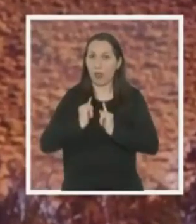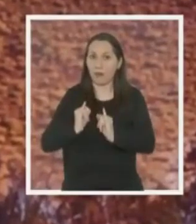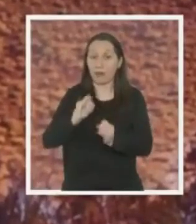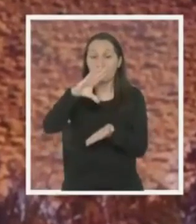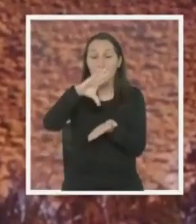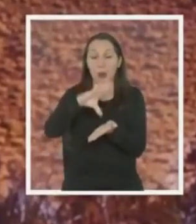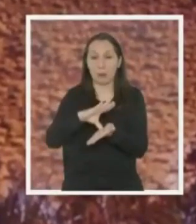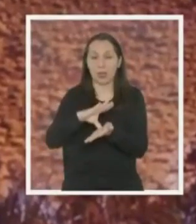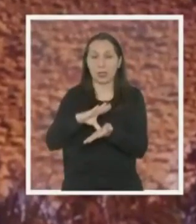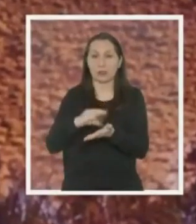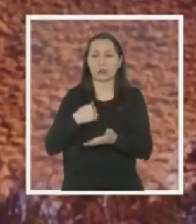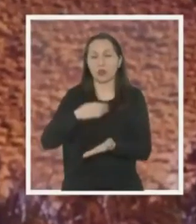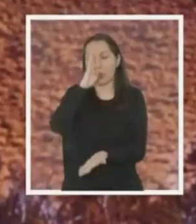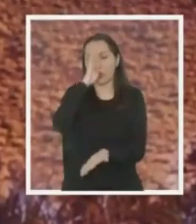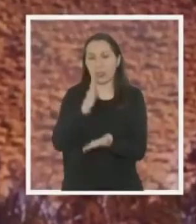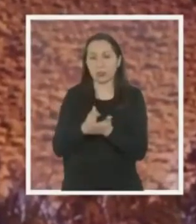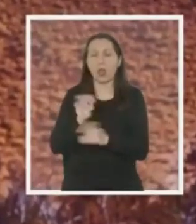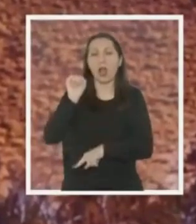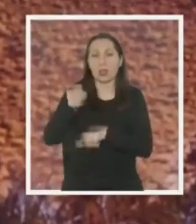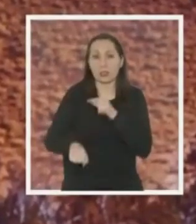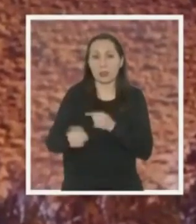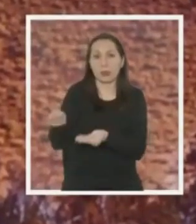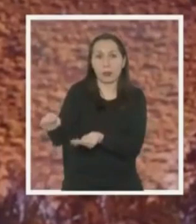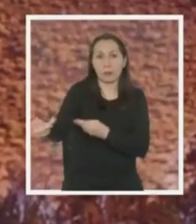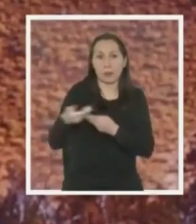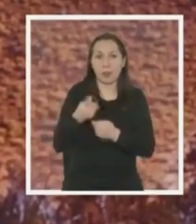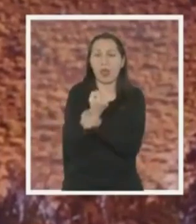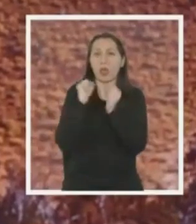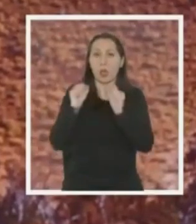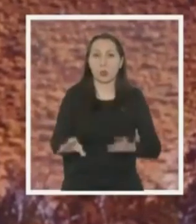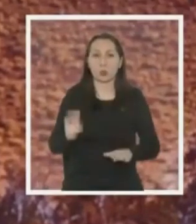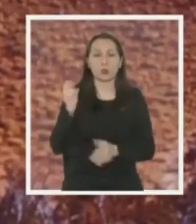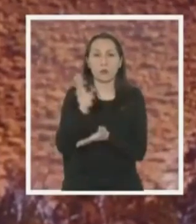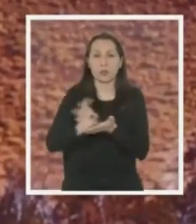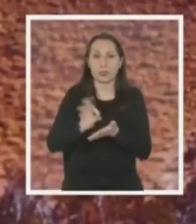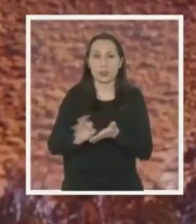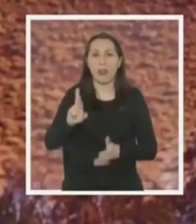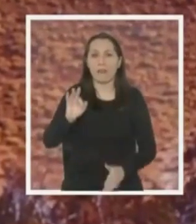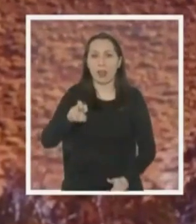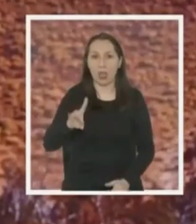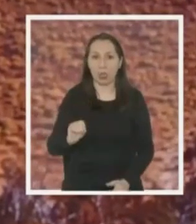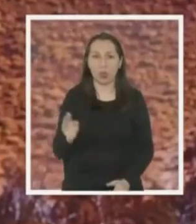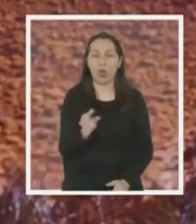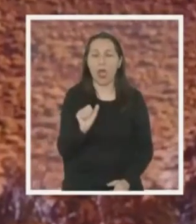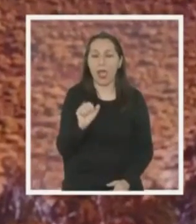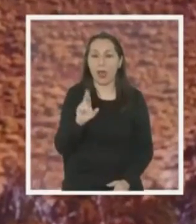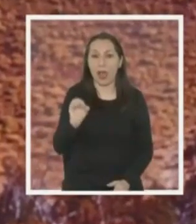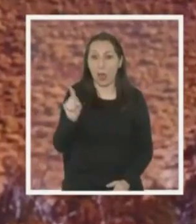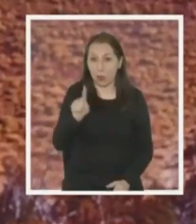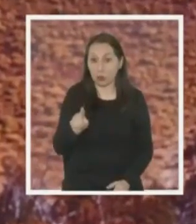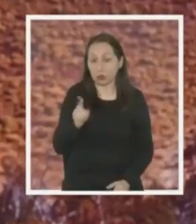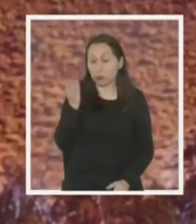informarle al país que he decidido aceptar la renuncia del subsecretario Fernando Araos, a quien